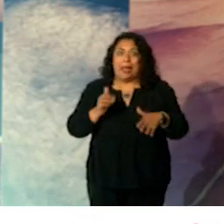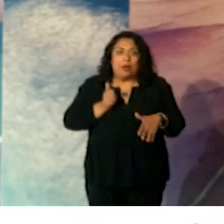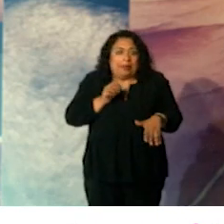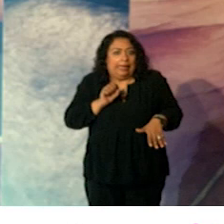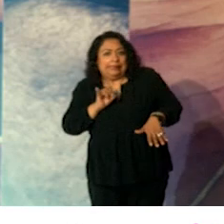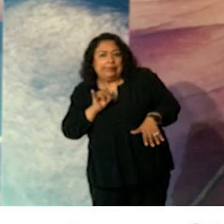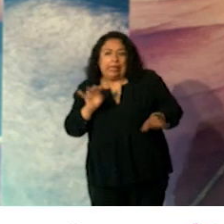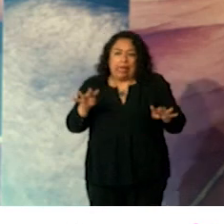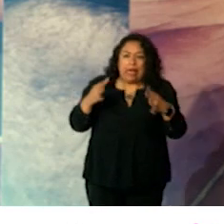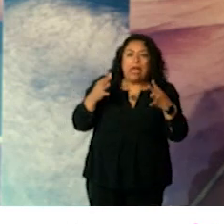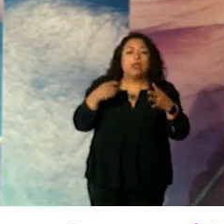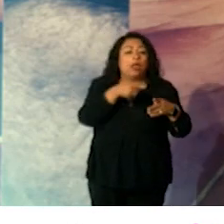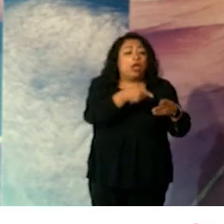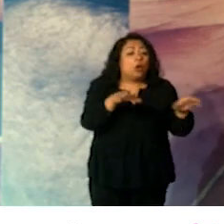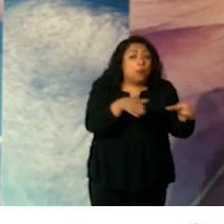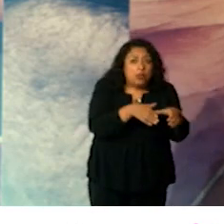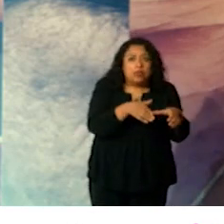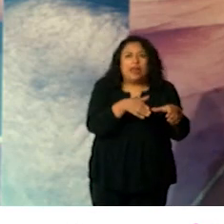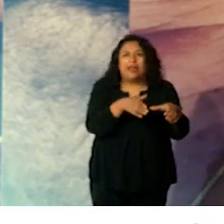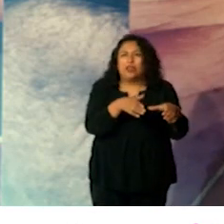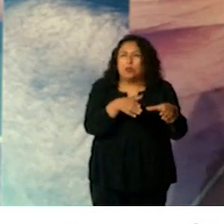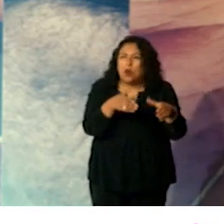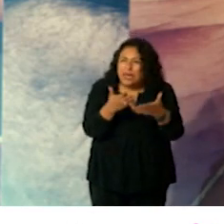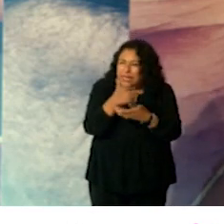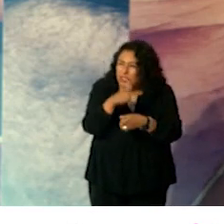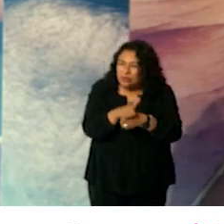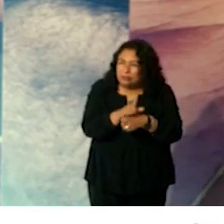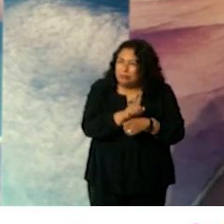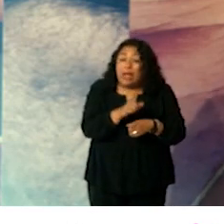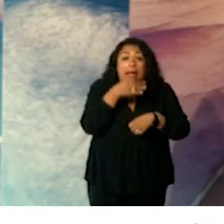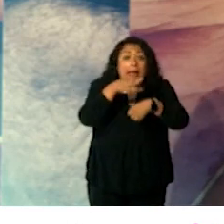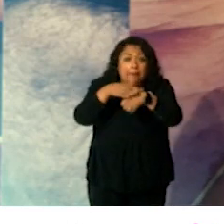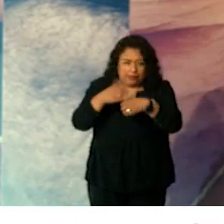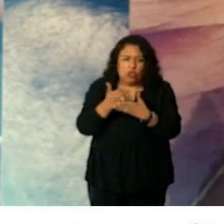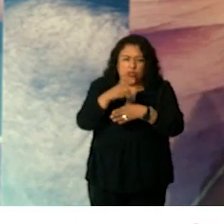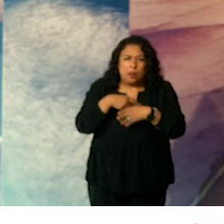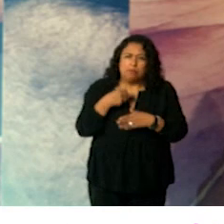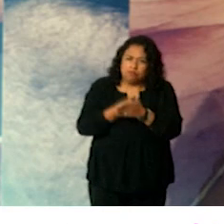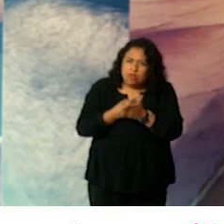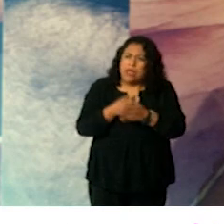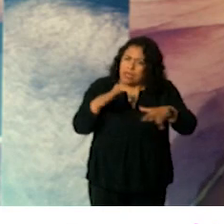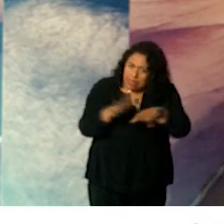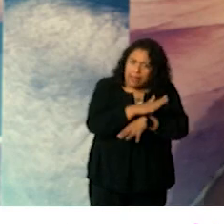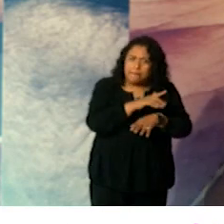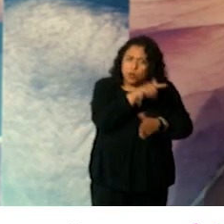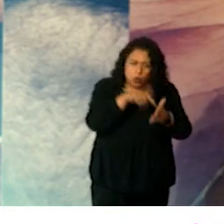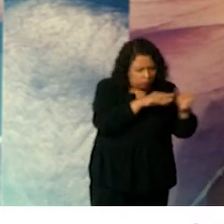empieza la comunidad a hacer nota nacional y empiezan a exigir su